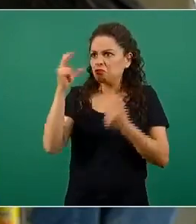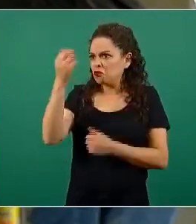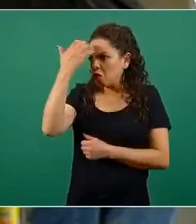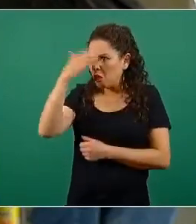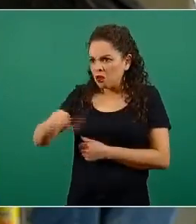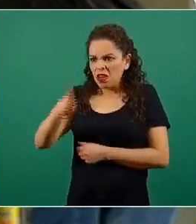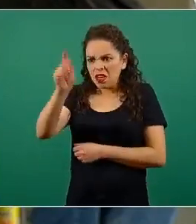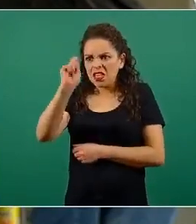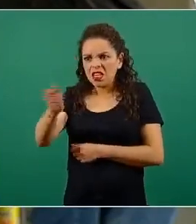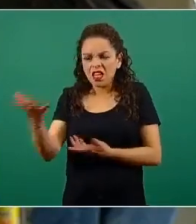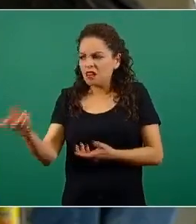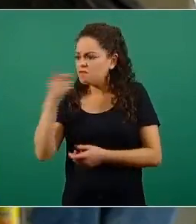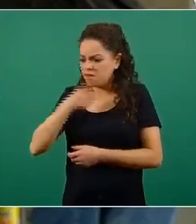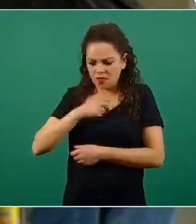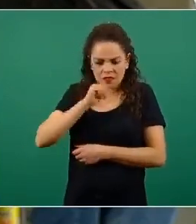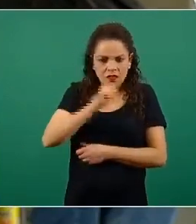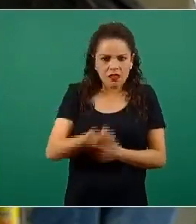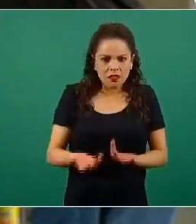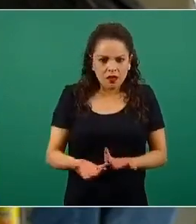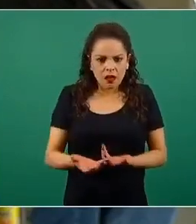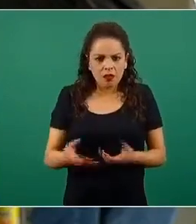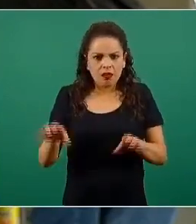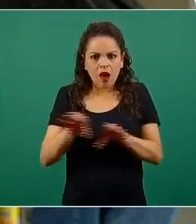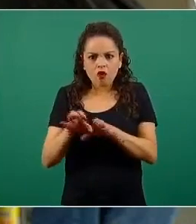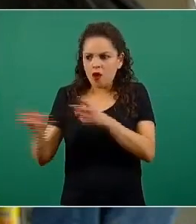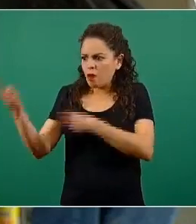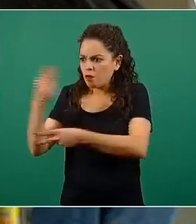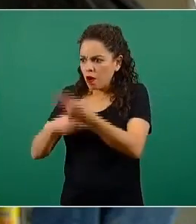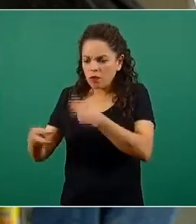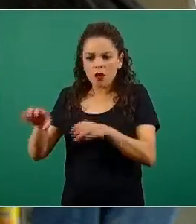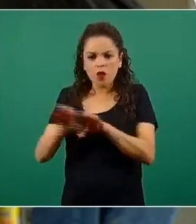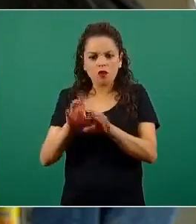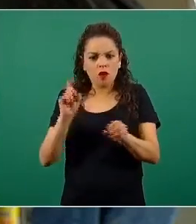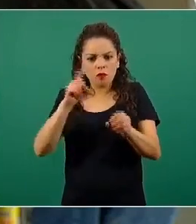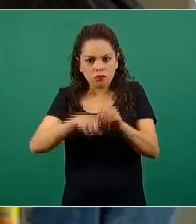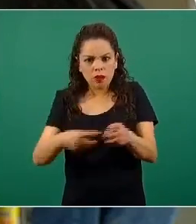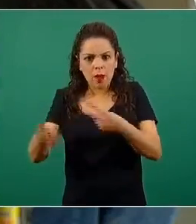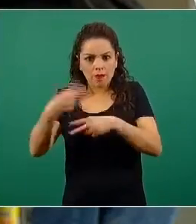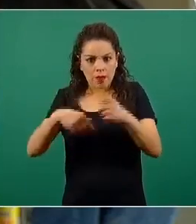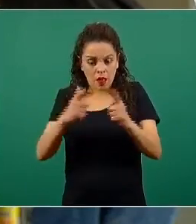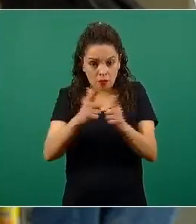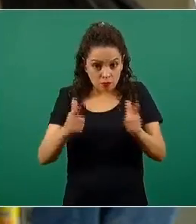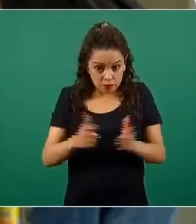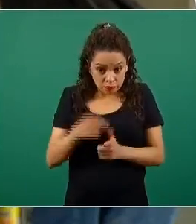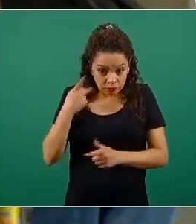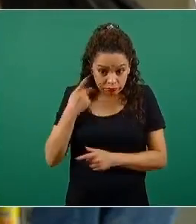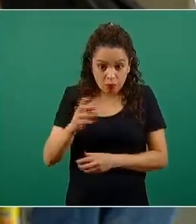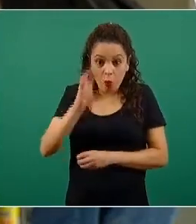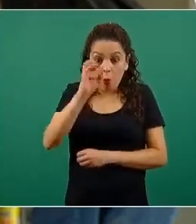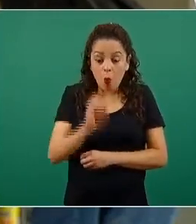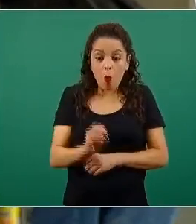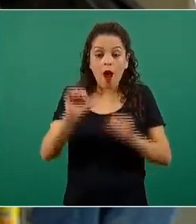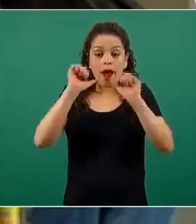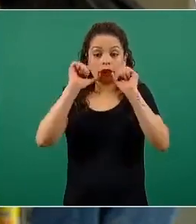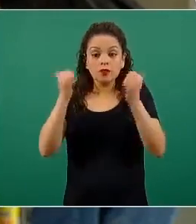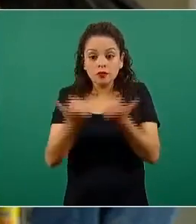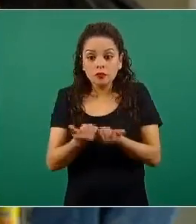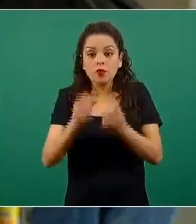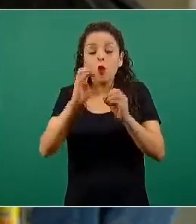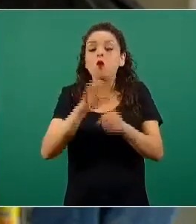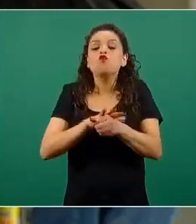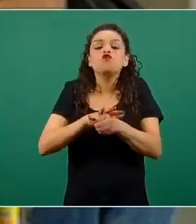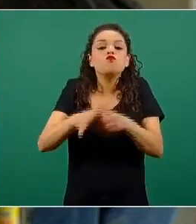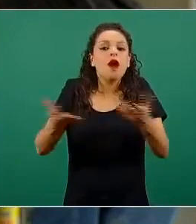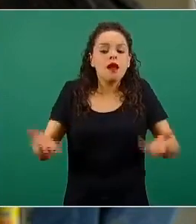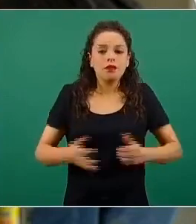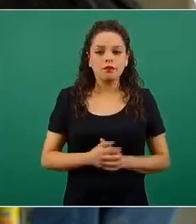ellos. ¿Cómo llegan? ¿Cómo se integran? ¿Vienen de un partido? ¿Vienen de la sociedad civil? ¿Cuál sociedad civil? Y por